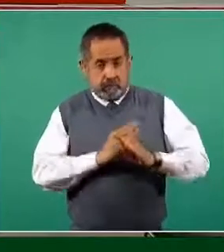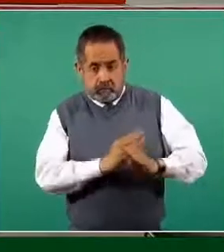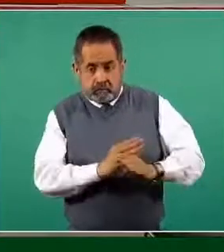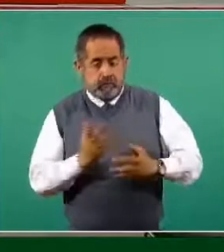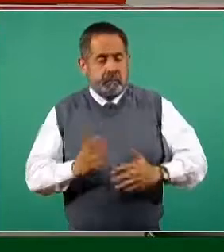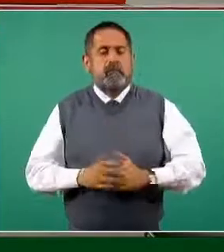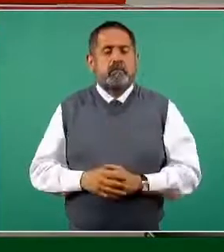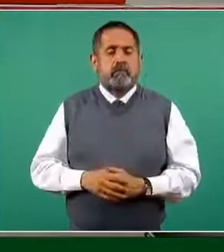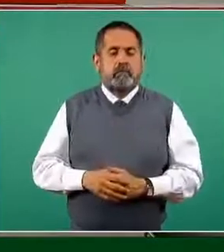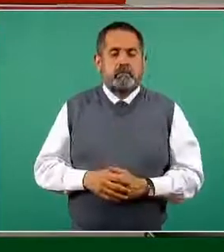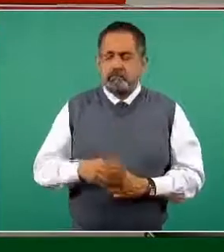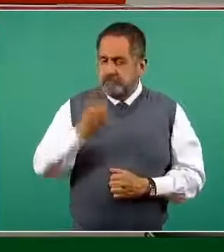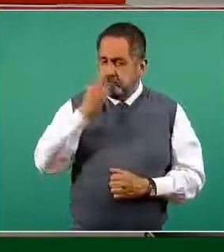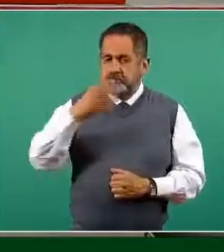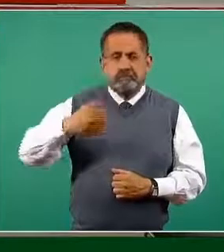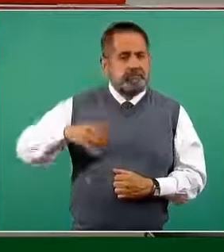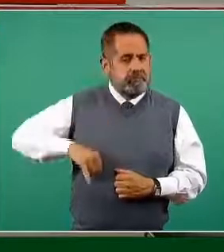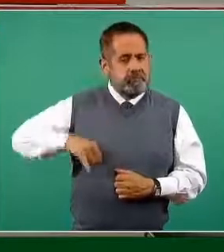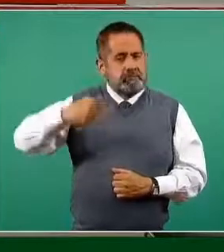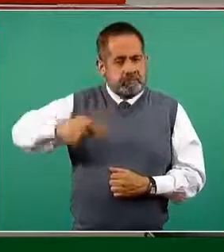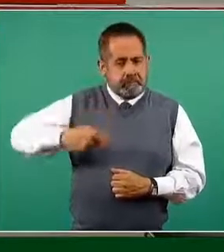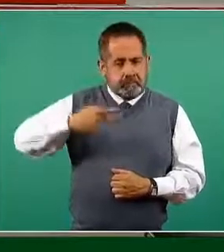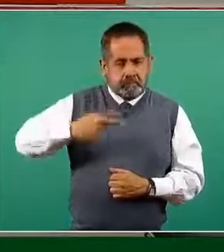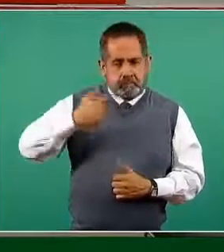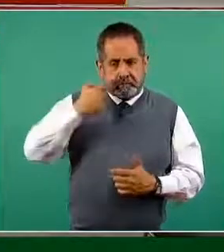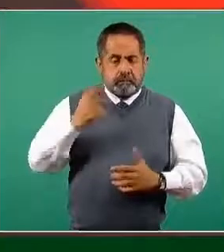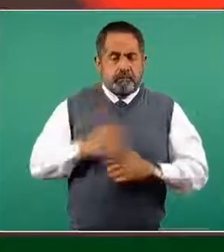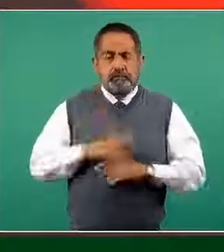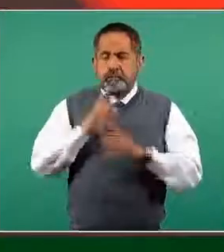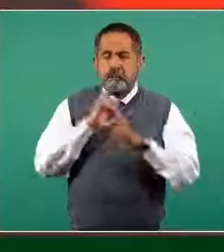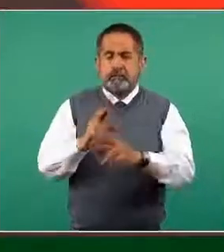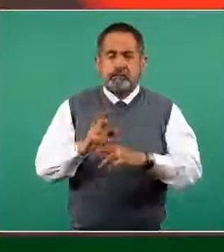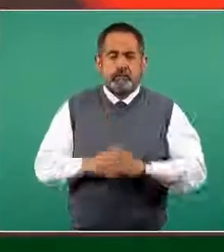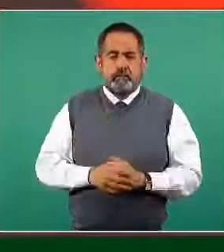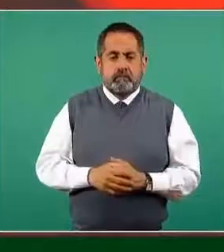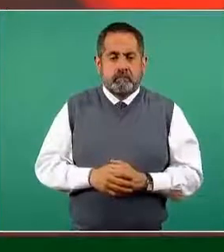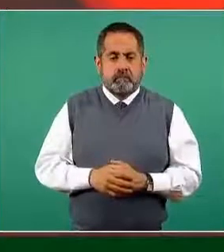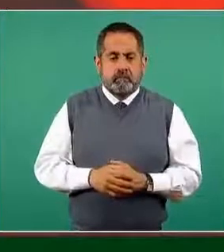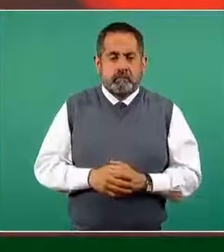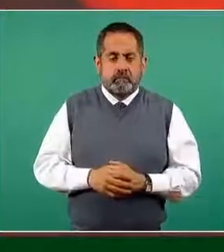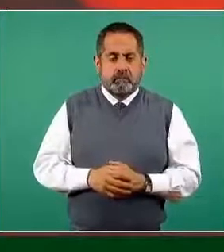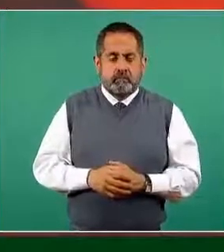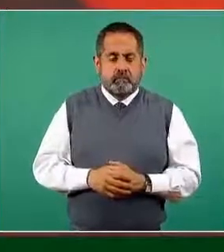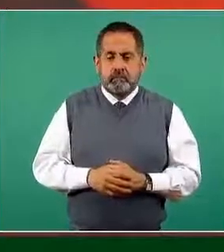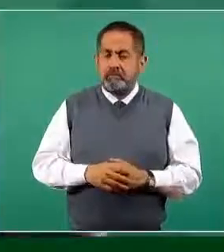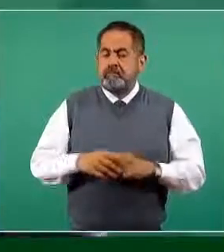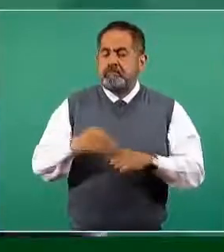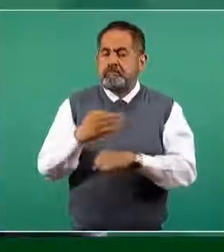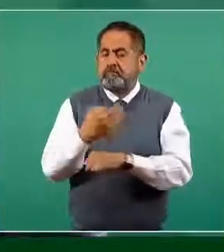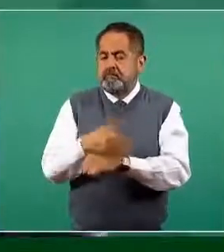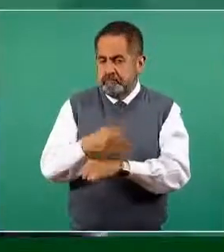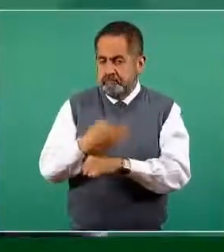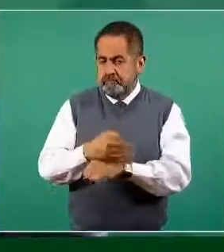Es una interesante pregunta. La respuesta es solo temporalmente.